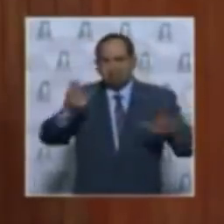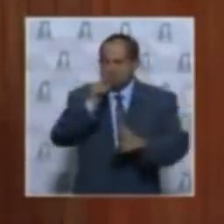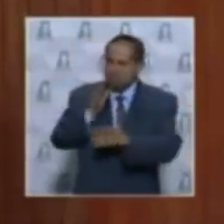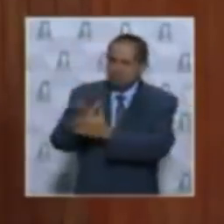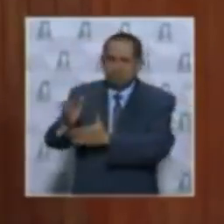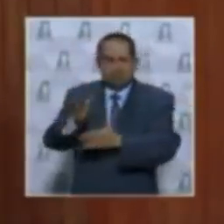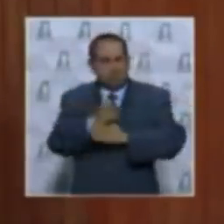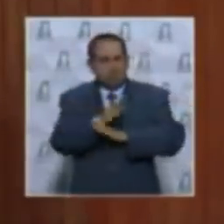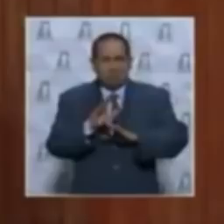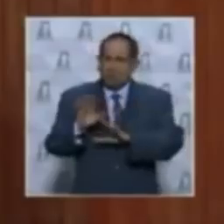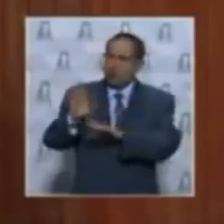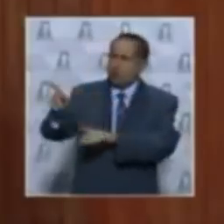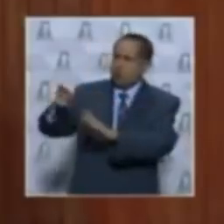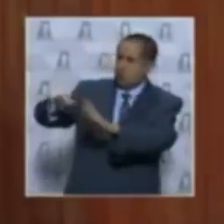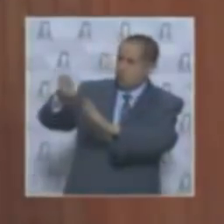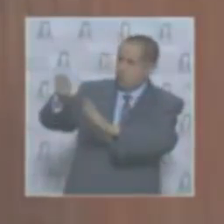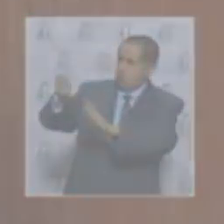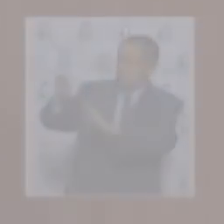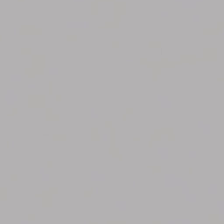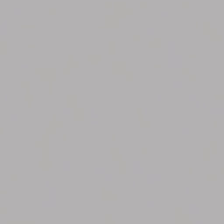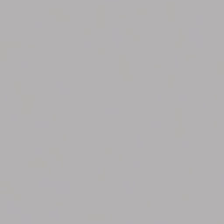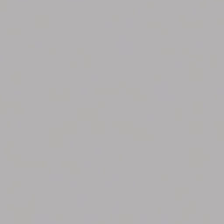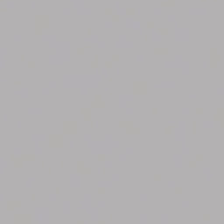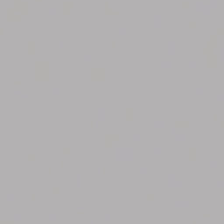por sus veredictos